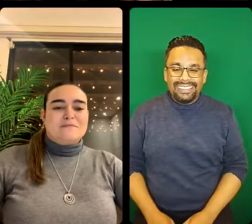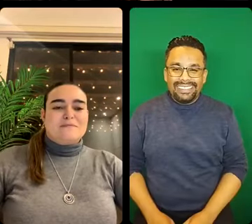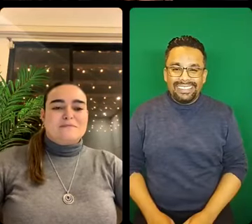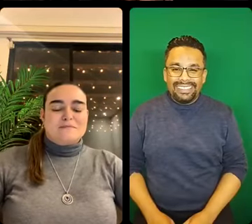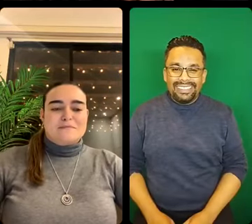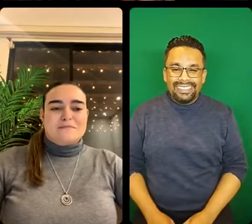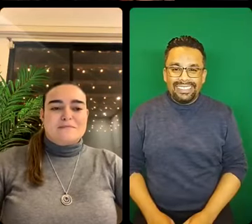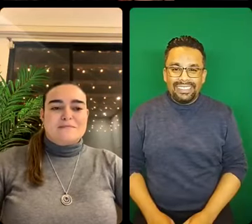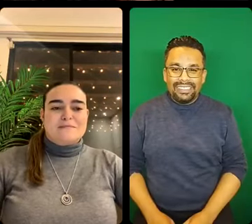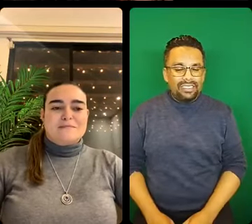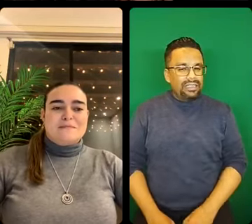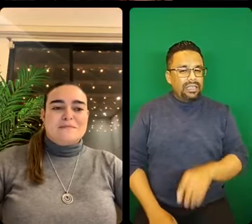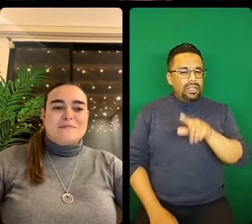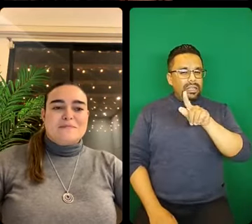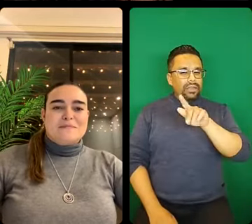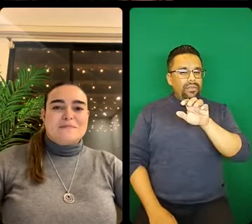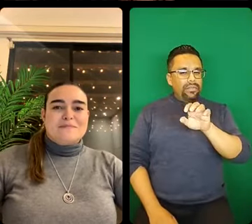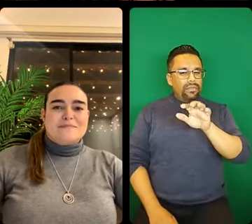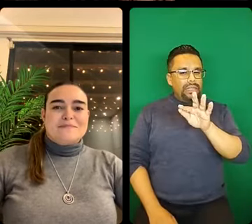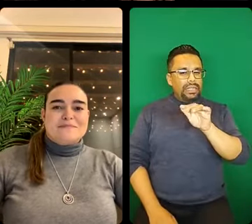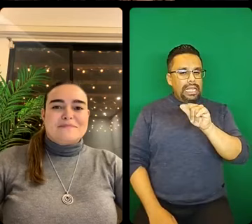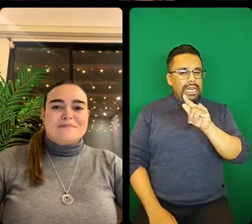Fetality, Carol Natalia,